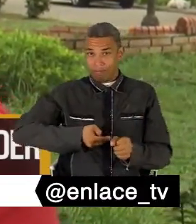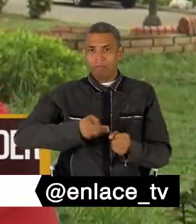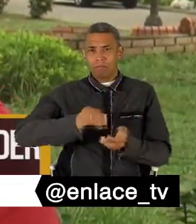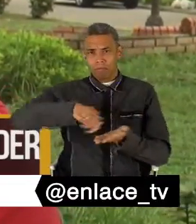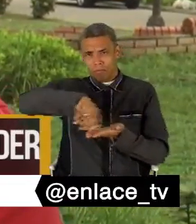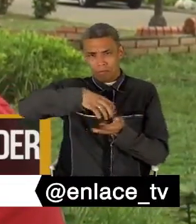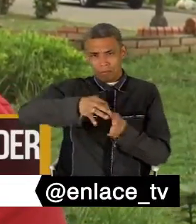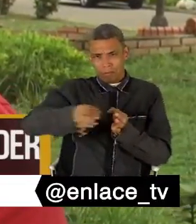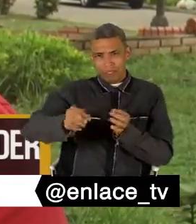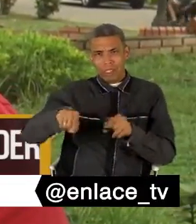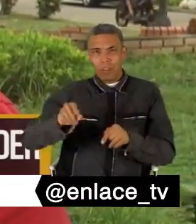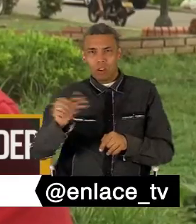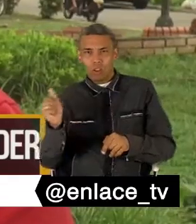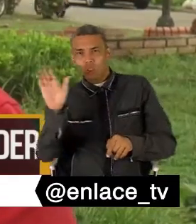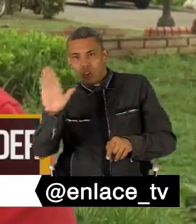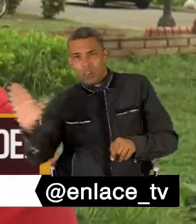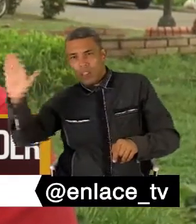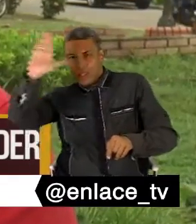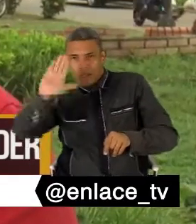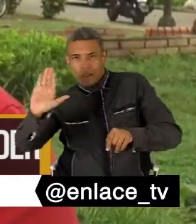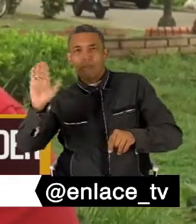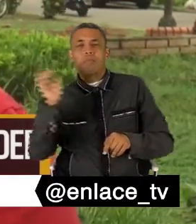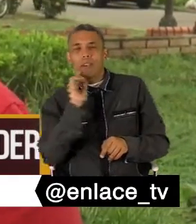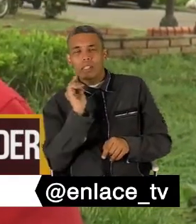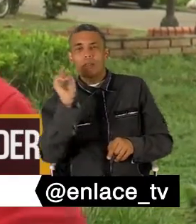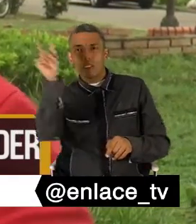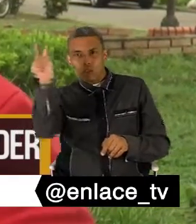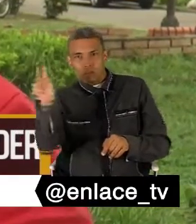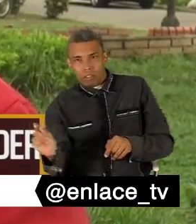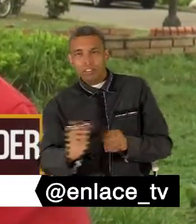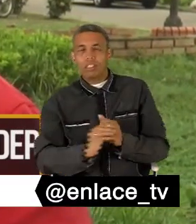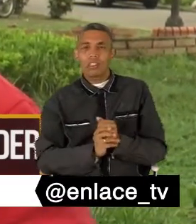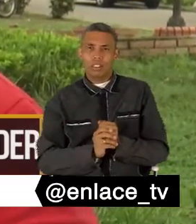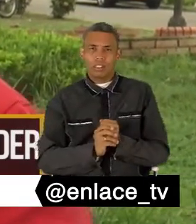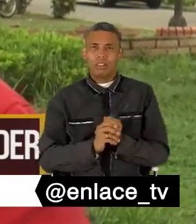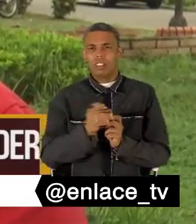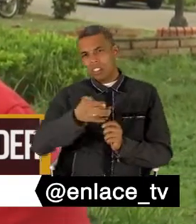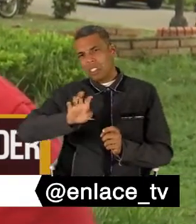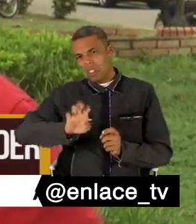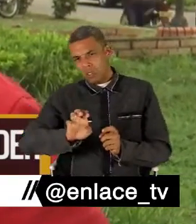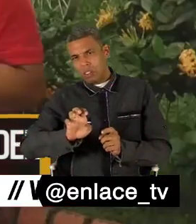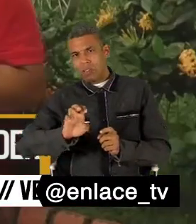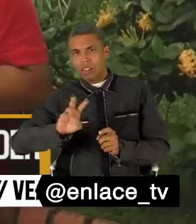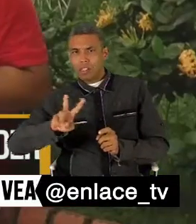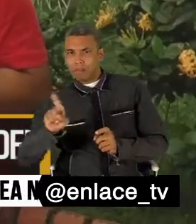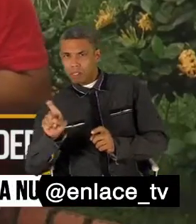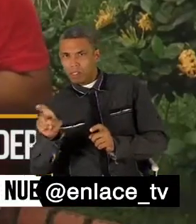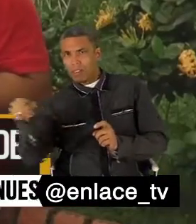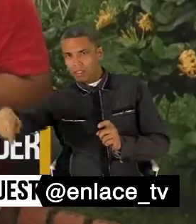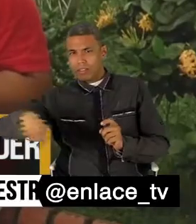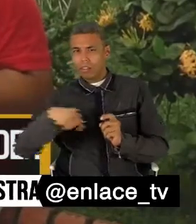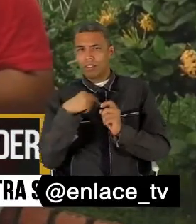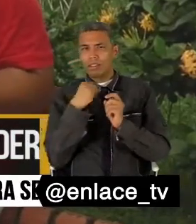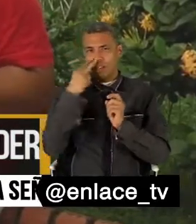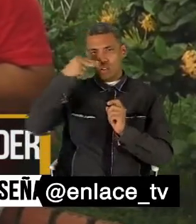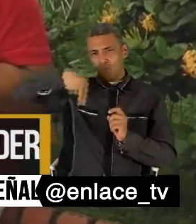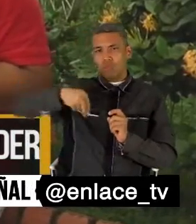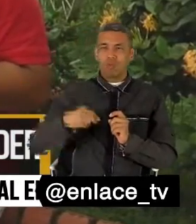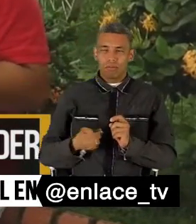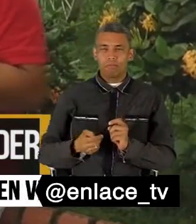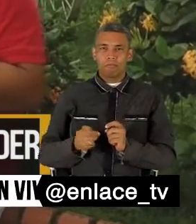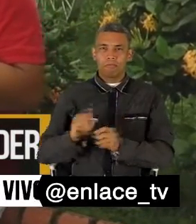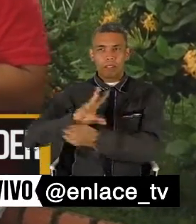ir al Cesar, que es el 19 y el 26 acá en Barranca Bermeja. Tanto sus padres como el piloto